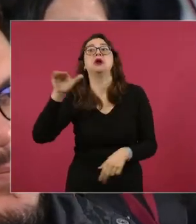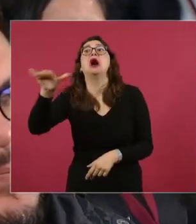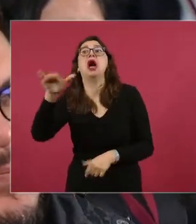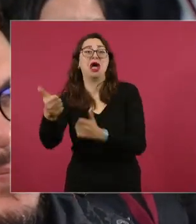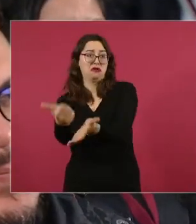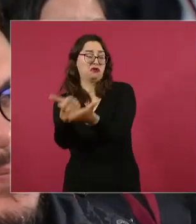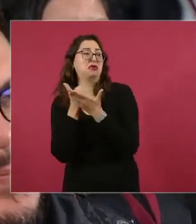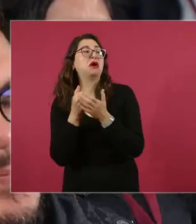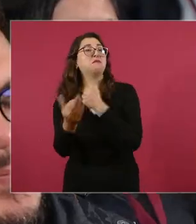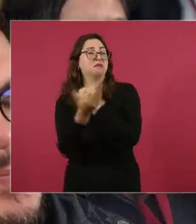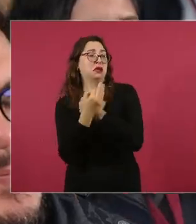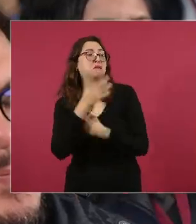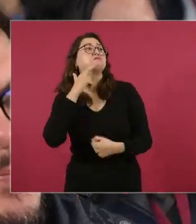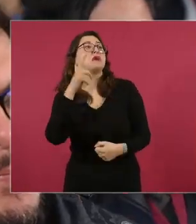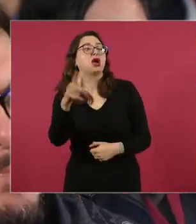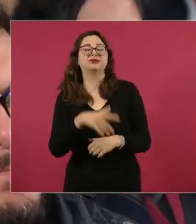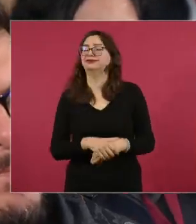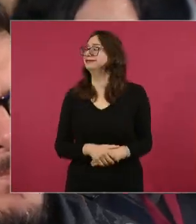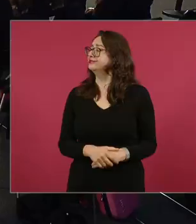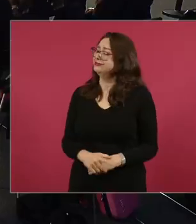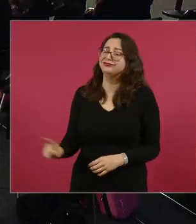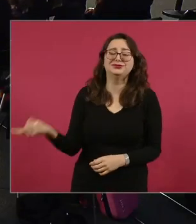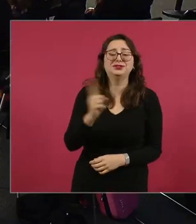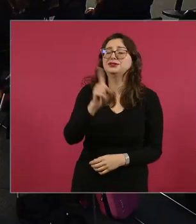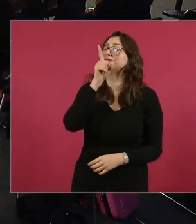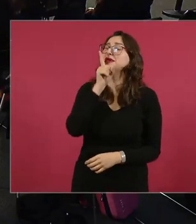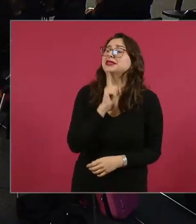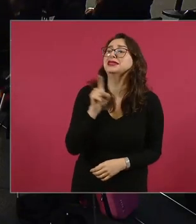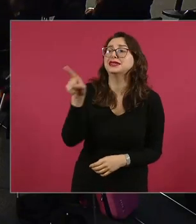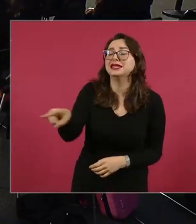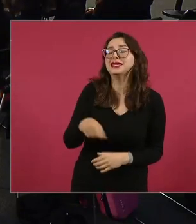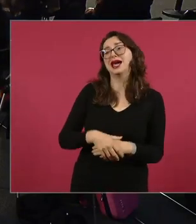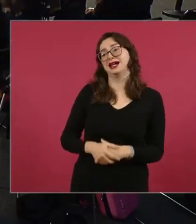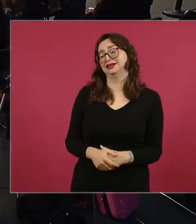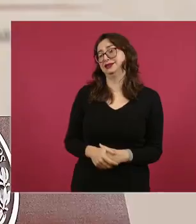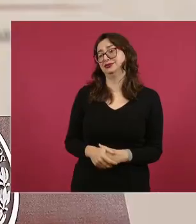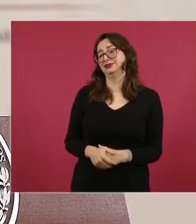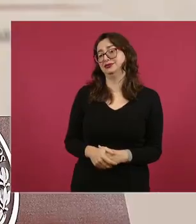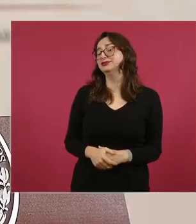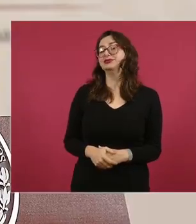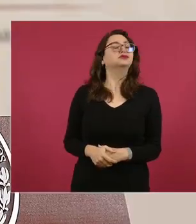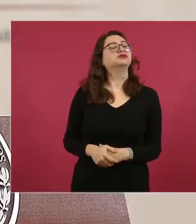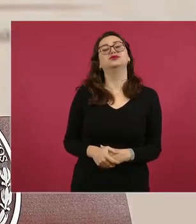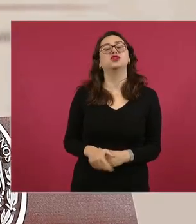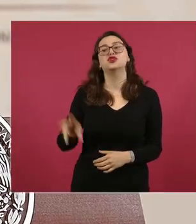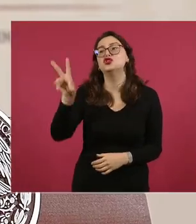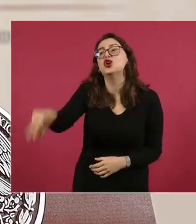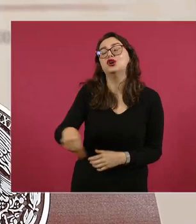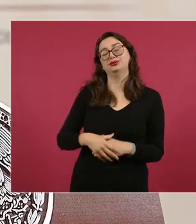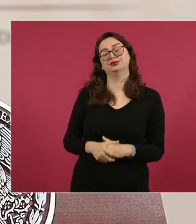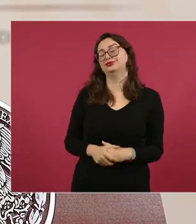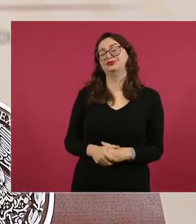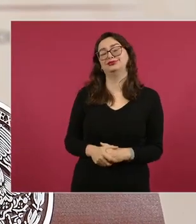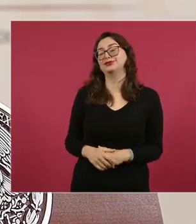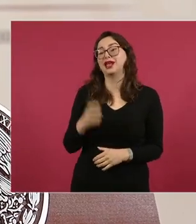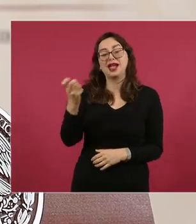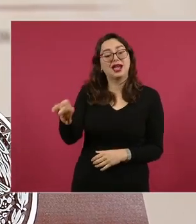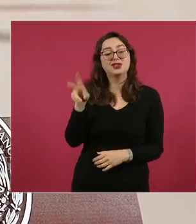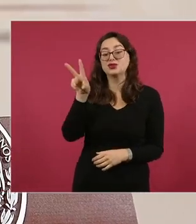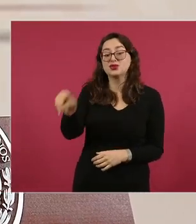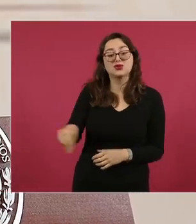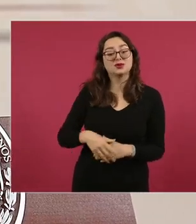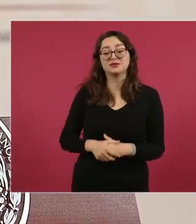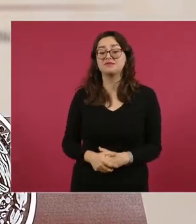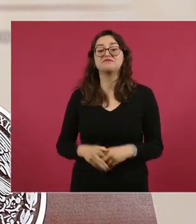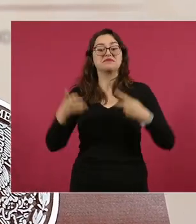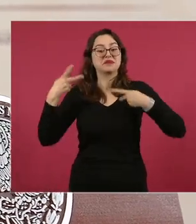No. ¿Como autoridades judiciales? No. Ellos deben de saber. No, si no, alguno no, sabe. No. El general. No, y a mí la